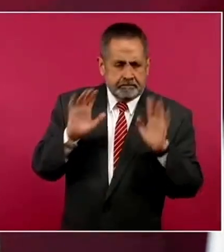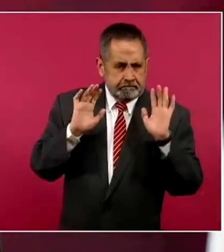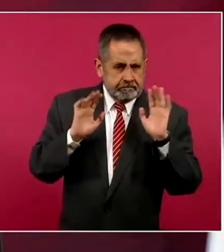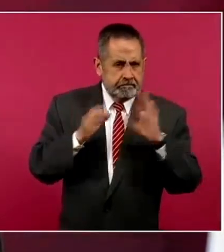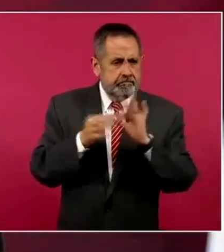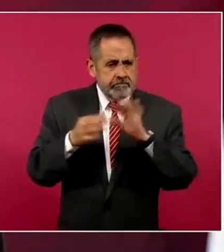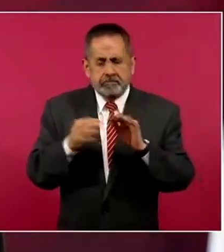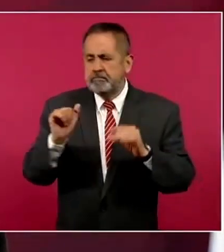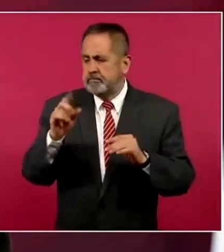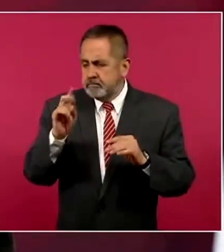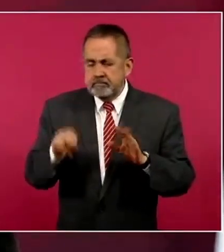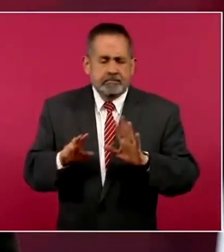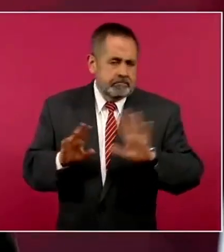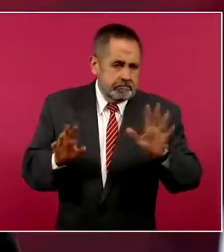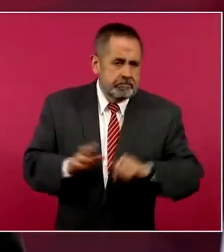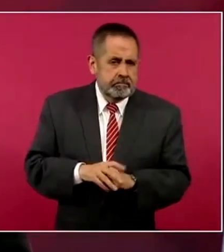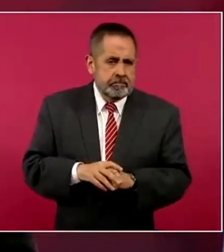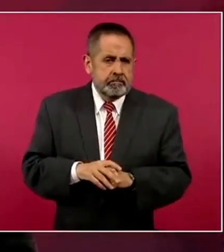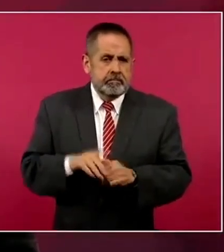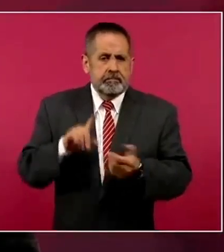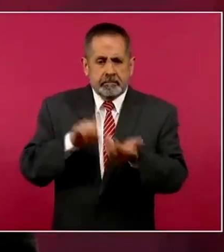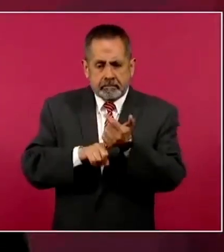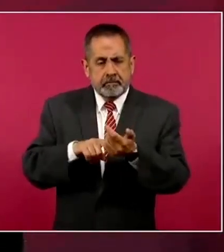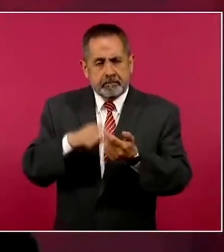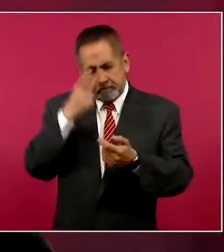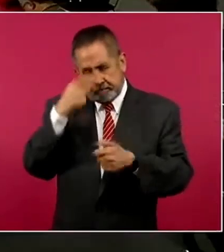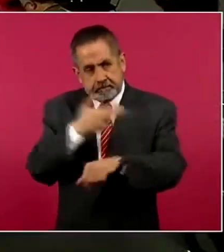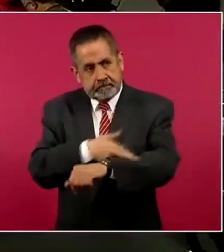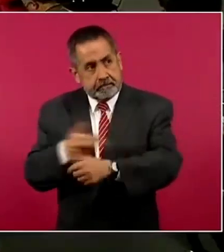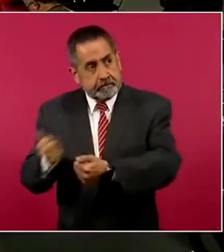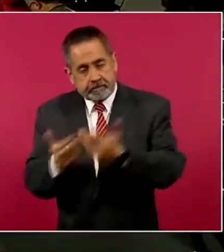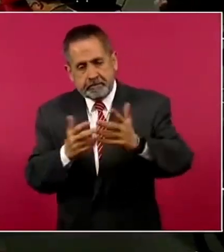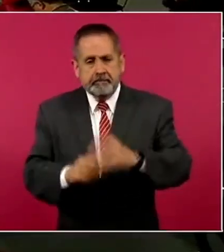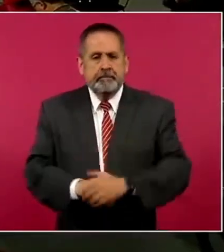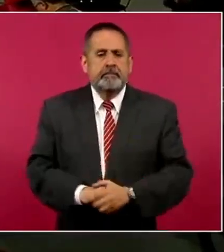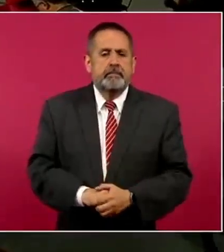Adán, estamos hablando de la extradición. Sí, también preguntar.